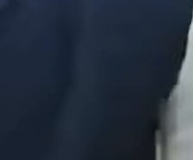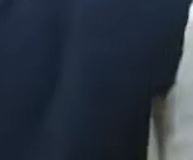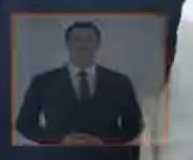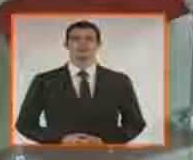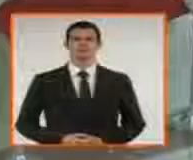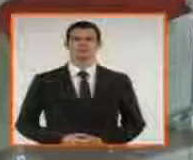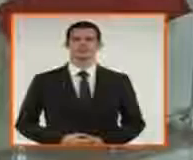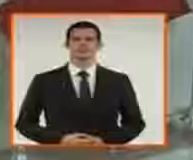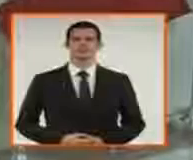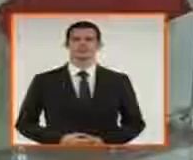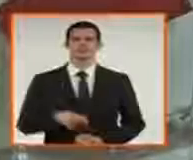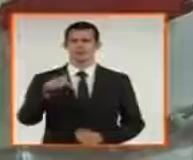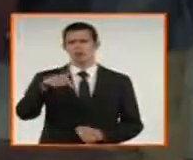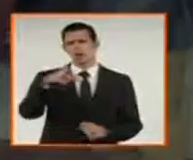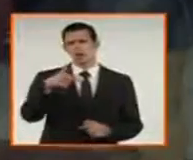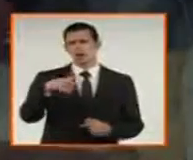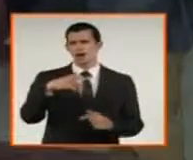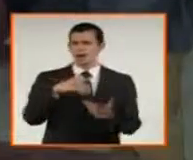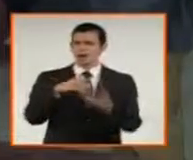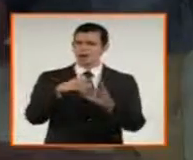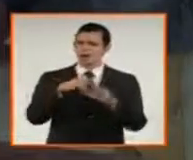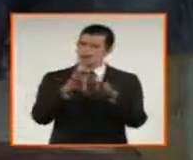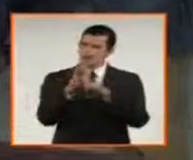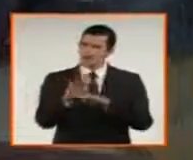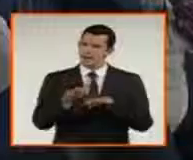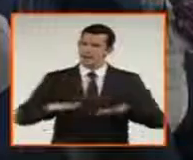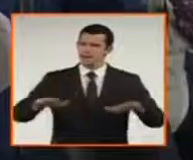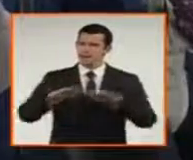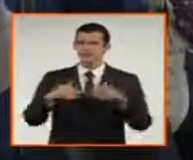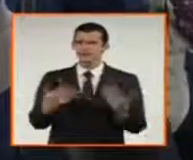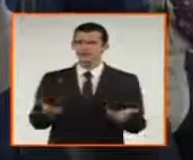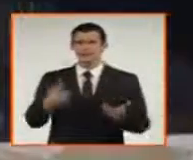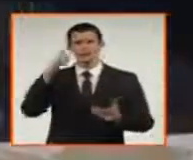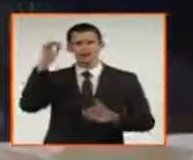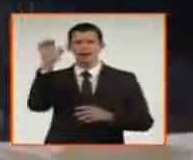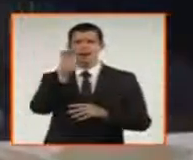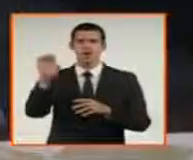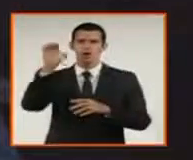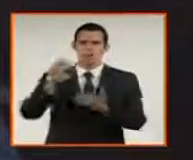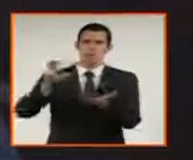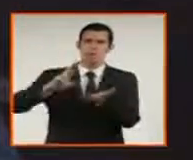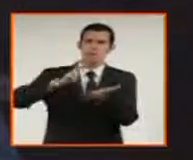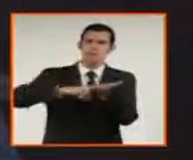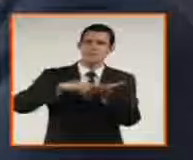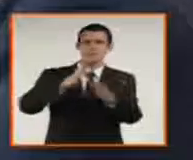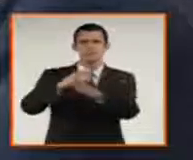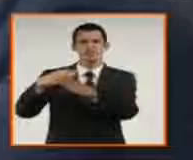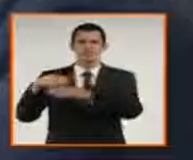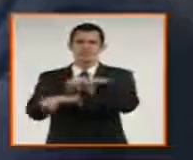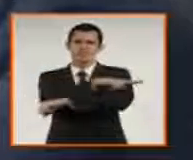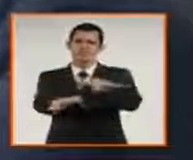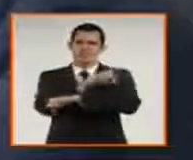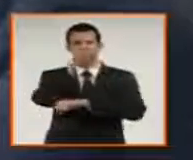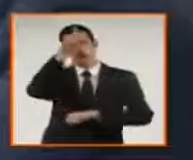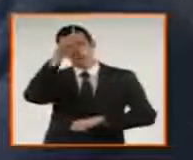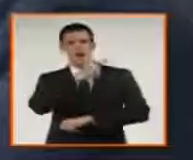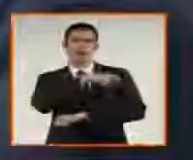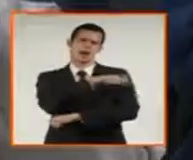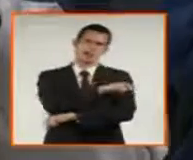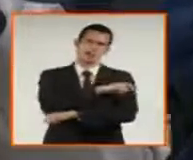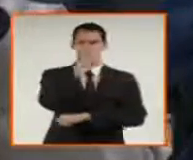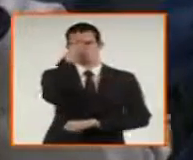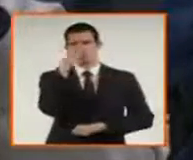Este jueves en la Mesa Redonda, eurodiputados en Cuba. Eurodiputados de Alemania, España, Portugal y